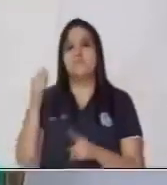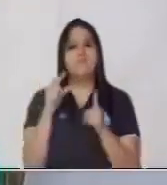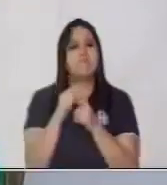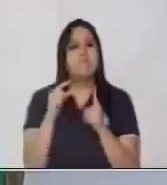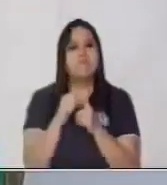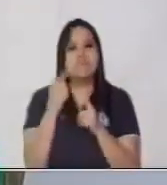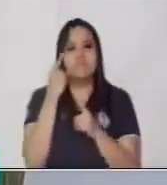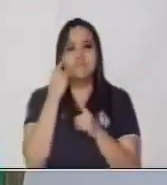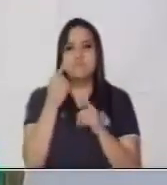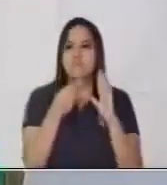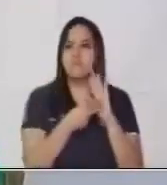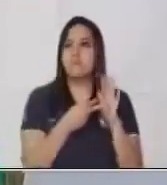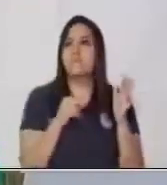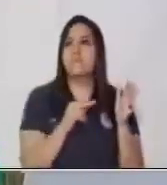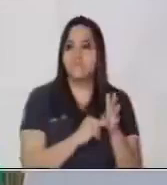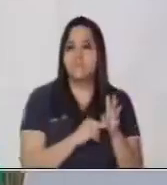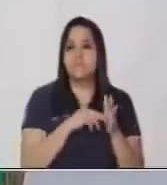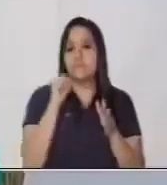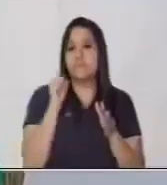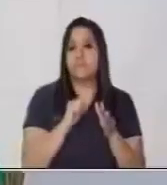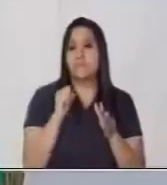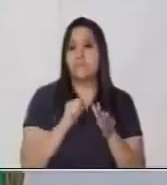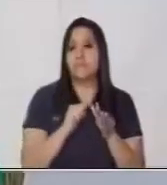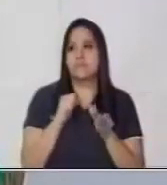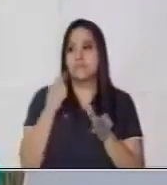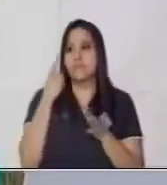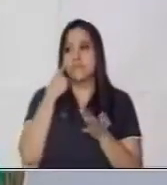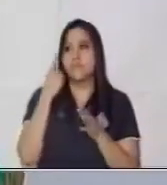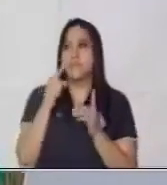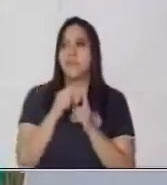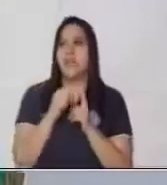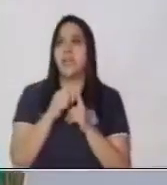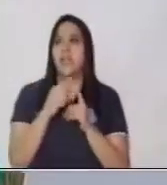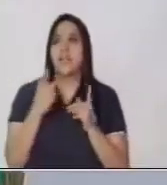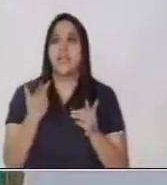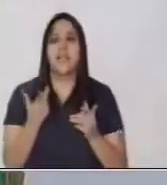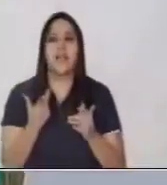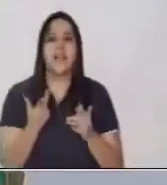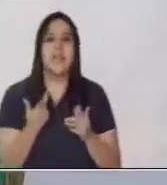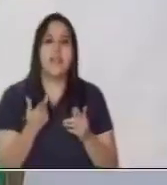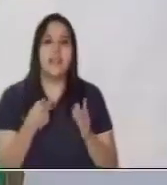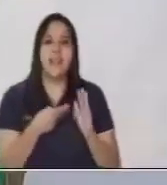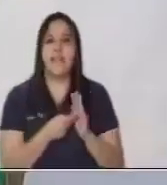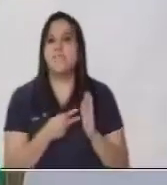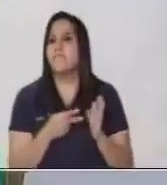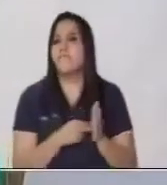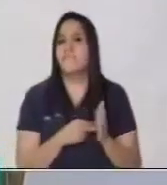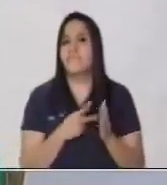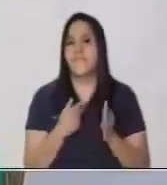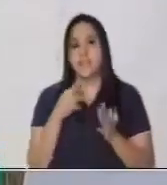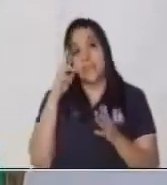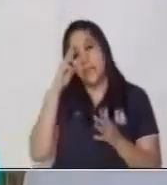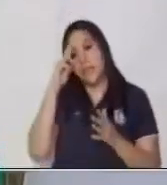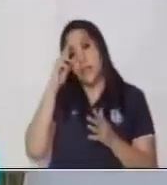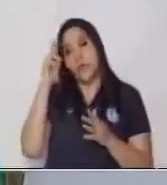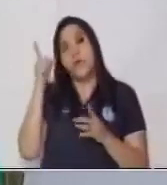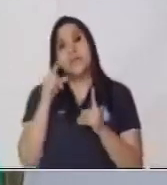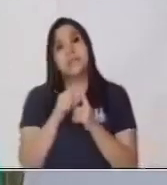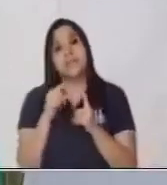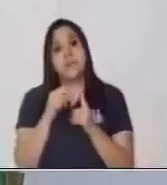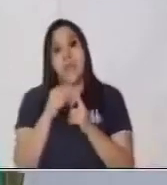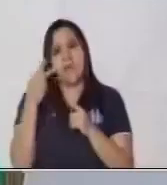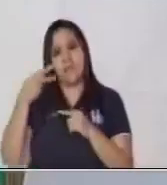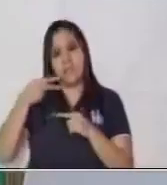escuchado, pero sí existe la ordinación o yuxtaposición, que si bien recuerdas la última